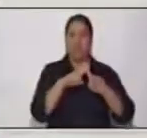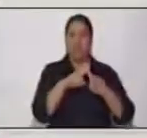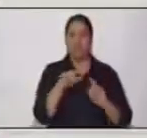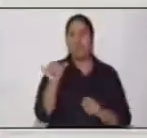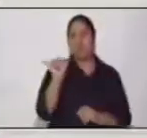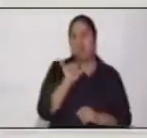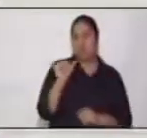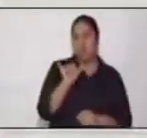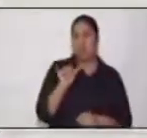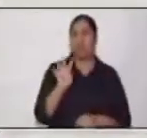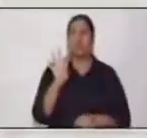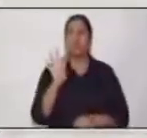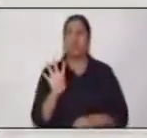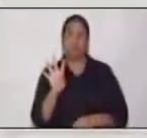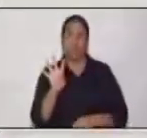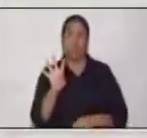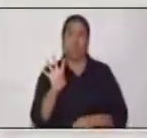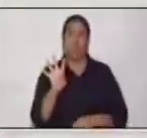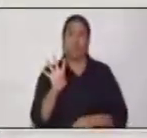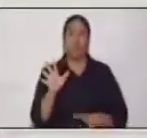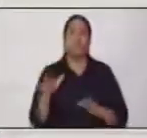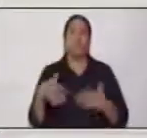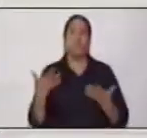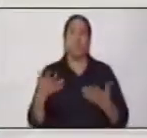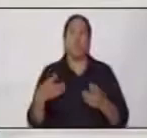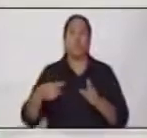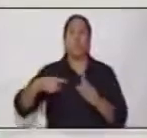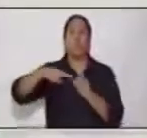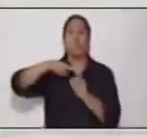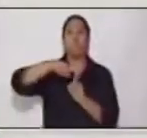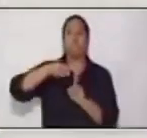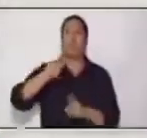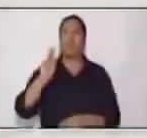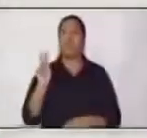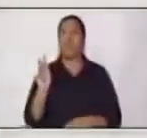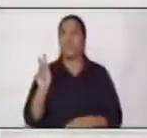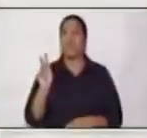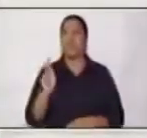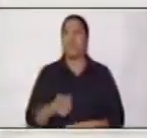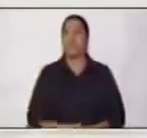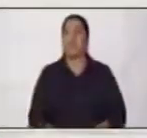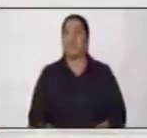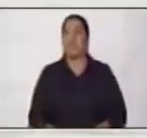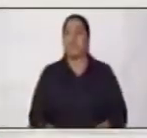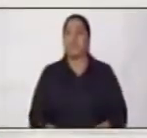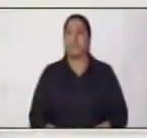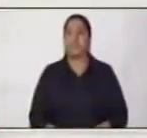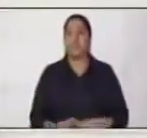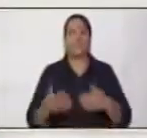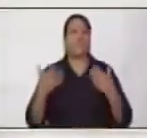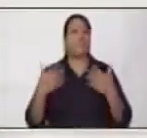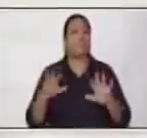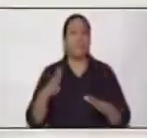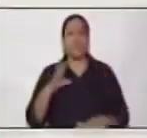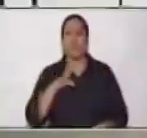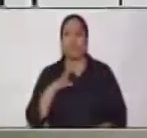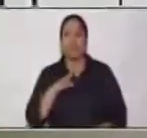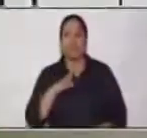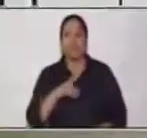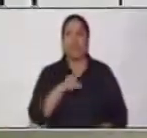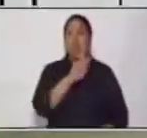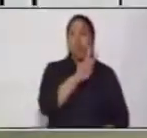a 4 más Y. Muy bien. Entonces, ya tengo despejadas mis